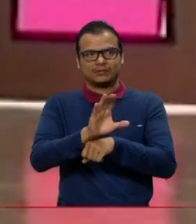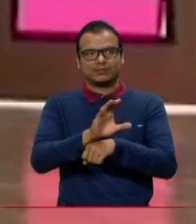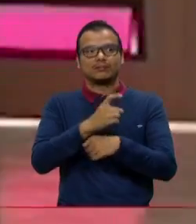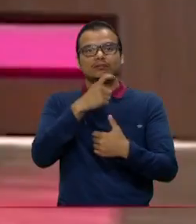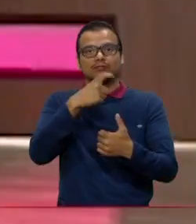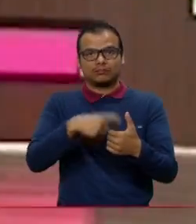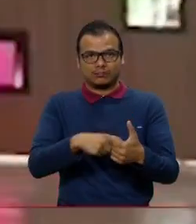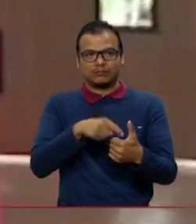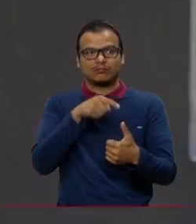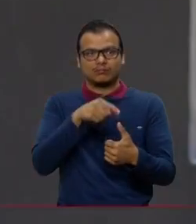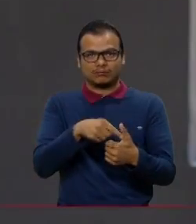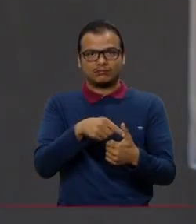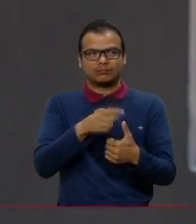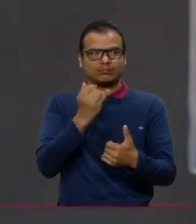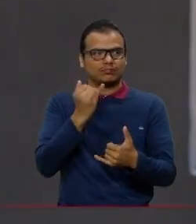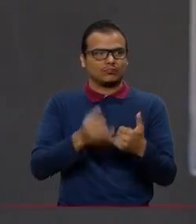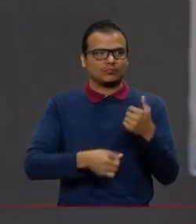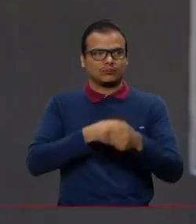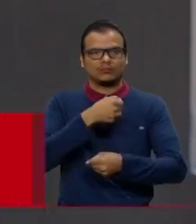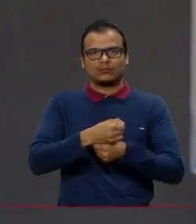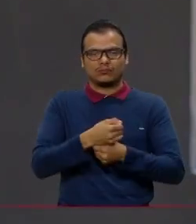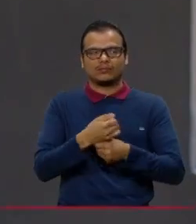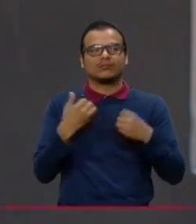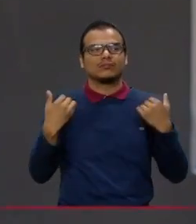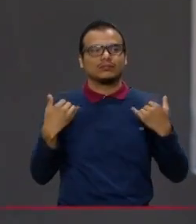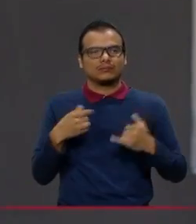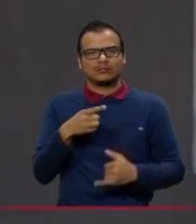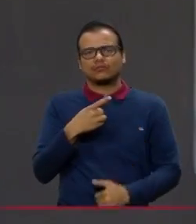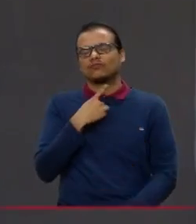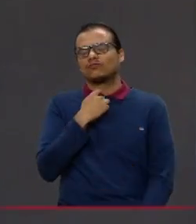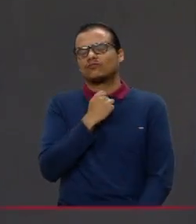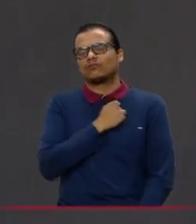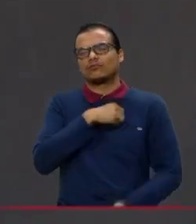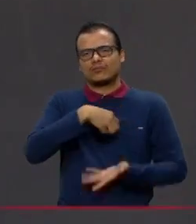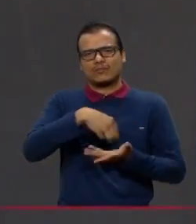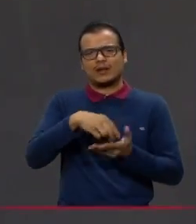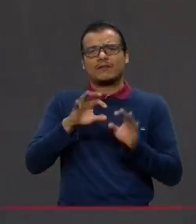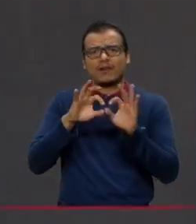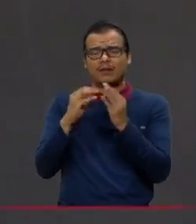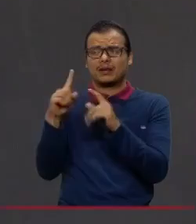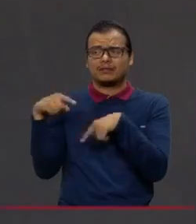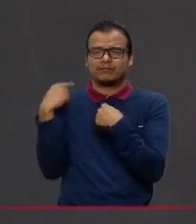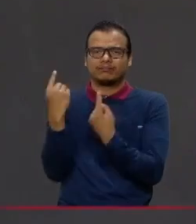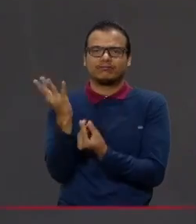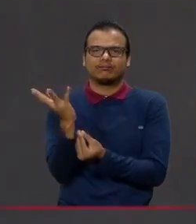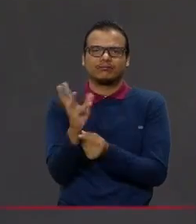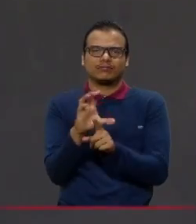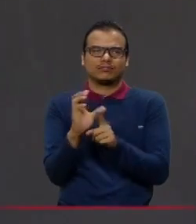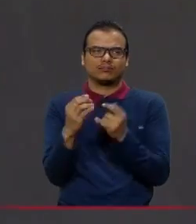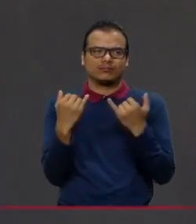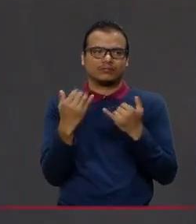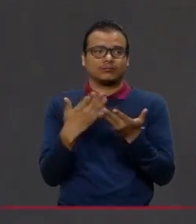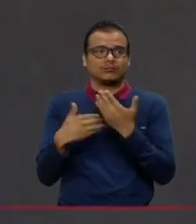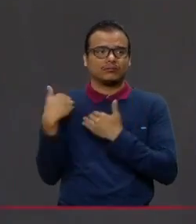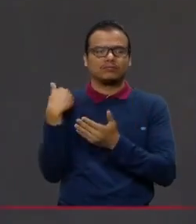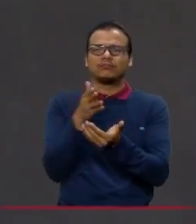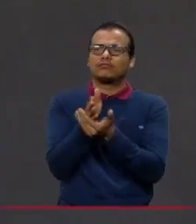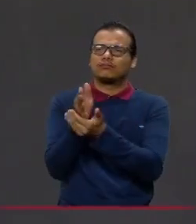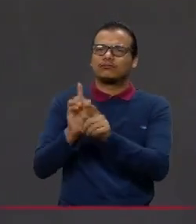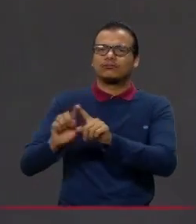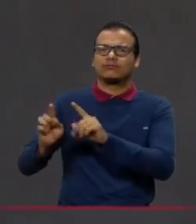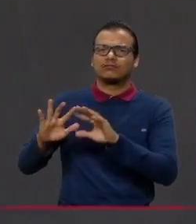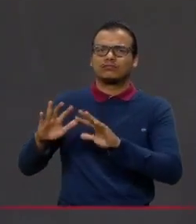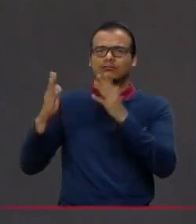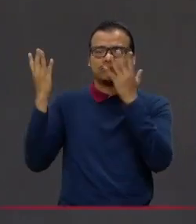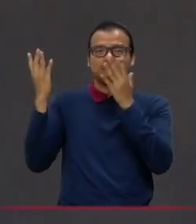iba a todos los festivales petrono Mercedes Montaño todo y pues ella veía eso en mí me metí col balet me metí en al programa de balet yo